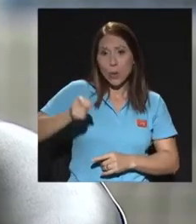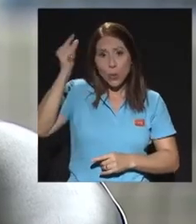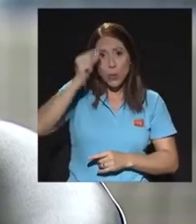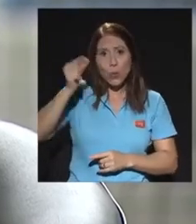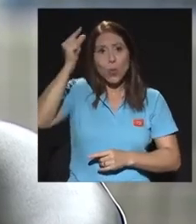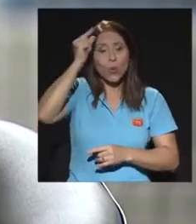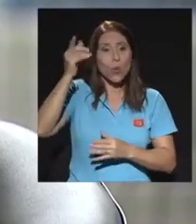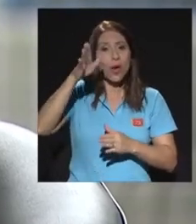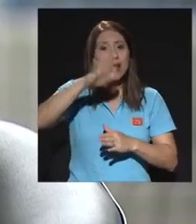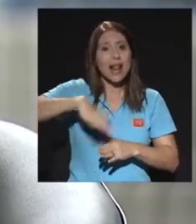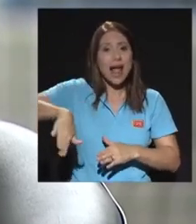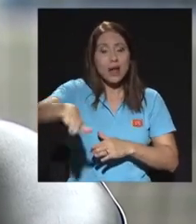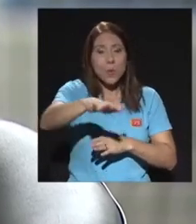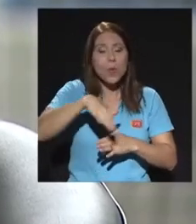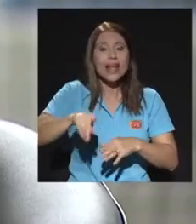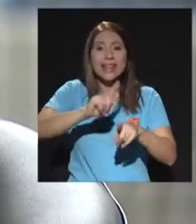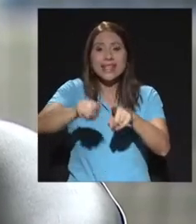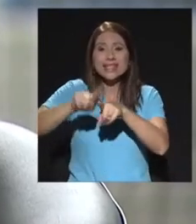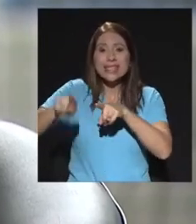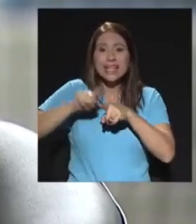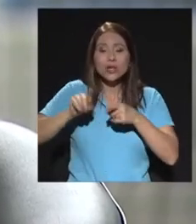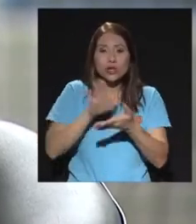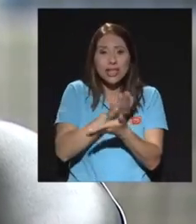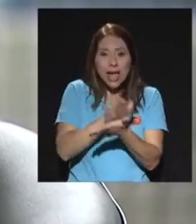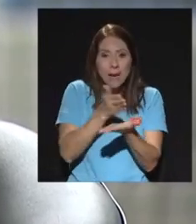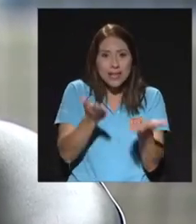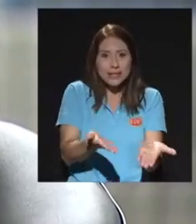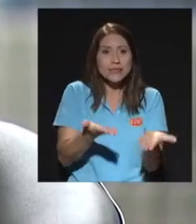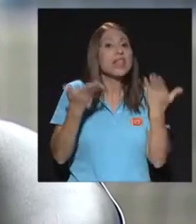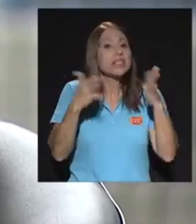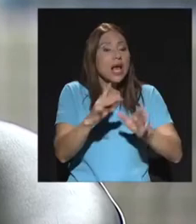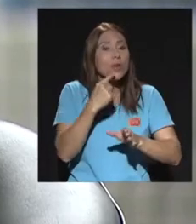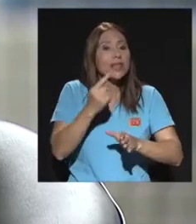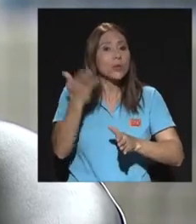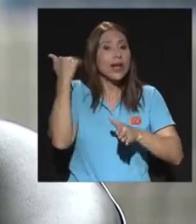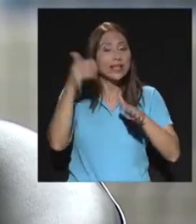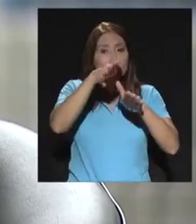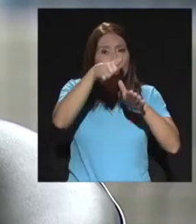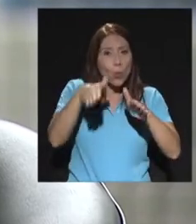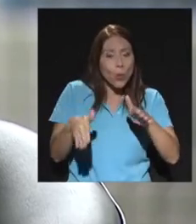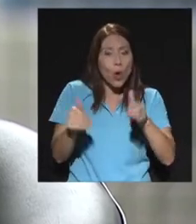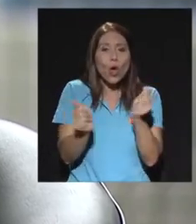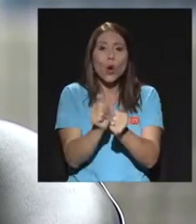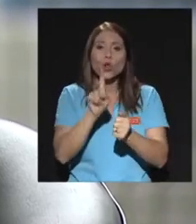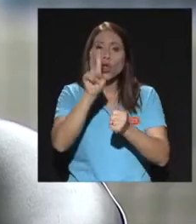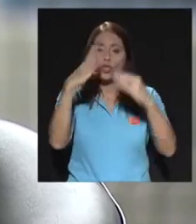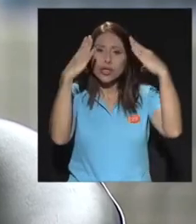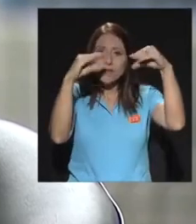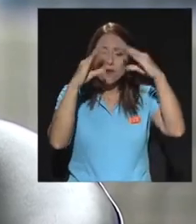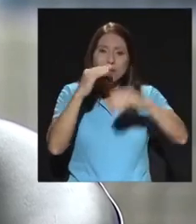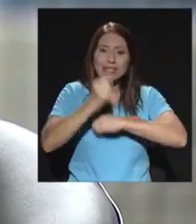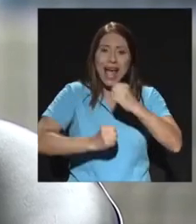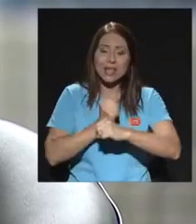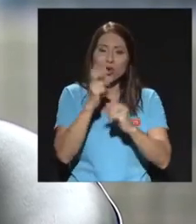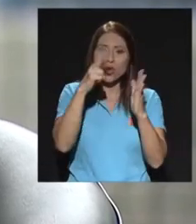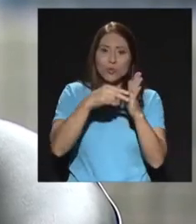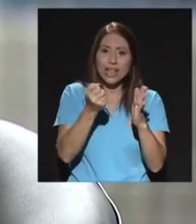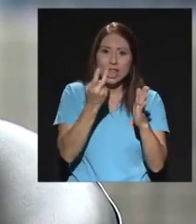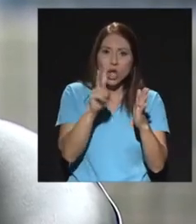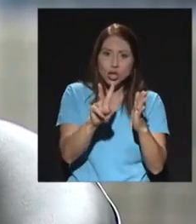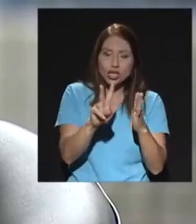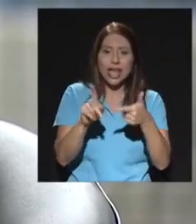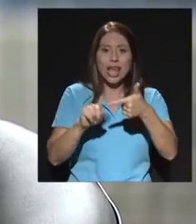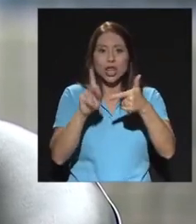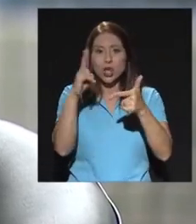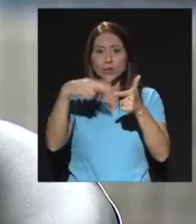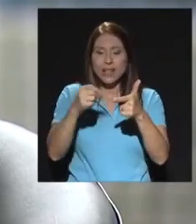República en distintos dictámenes, lo ha dicho la Contraloría General de la República en dos informes del 2012 y del 2013, lo